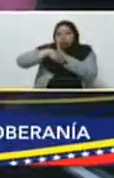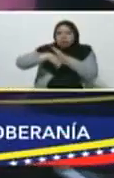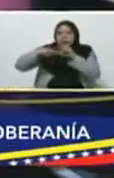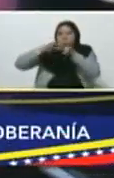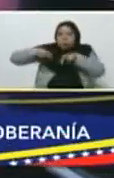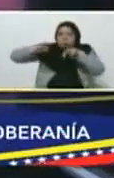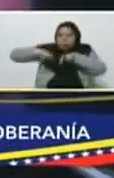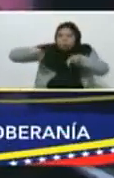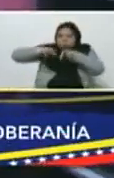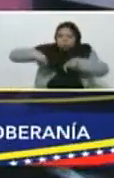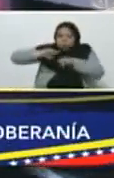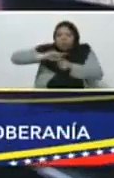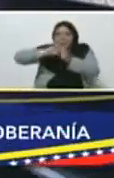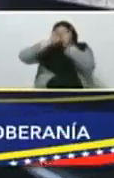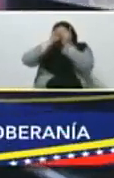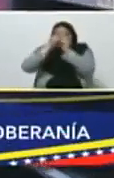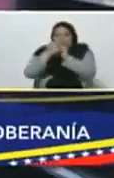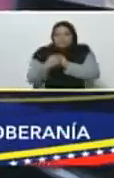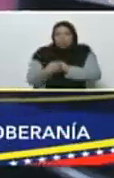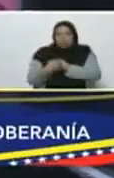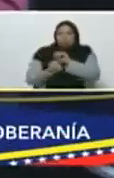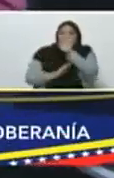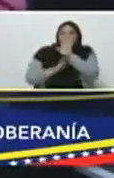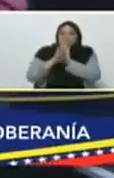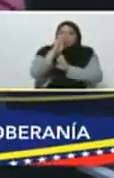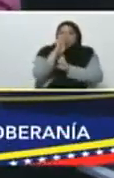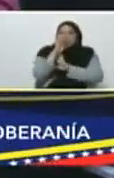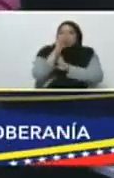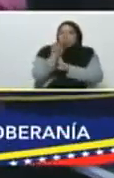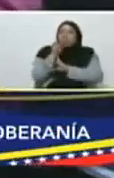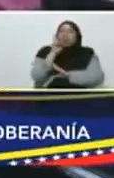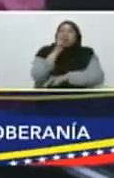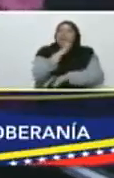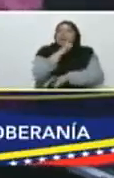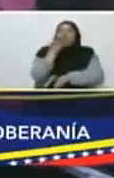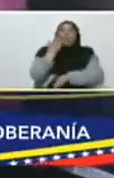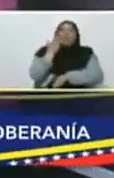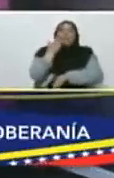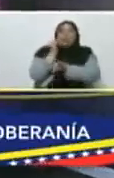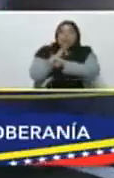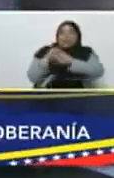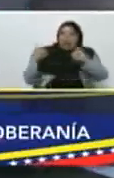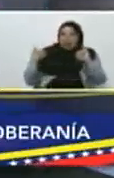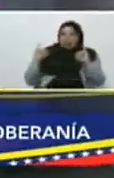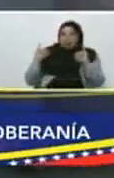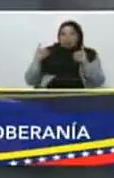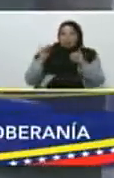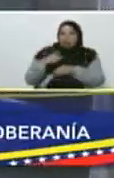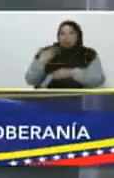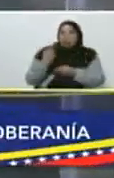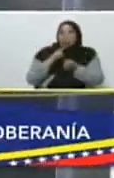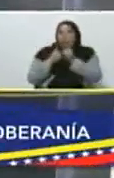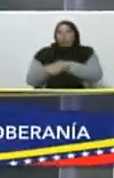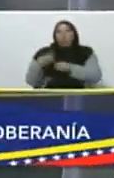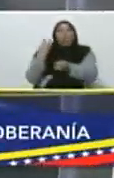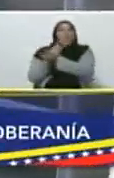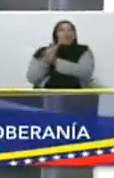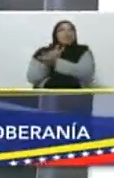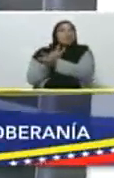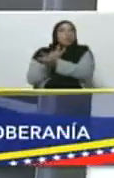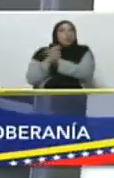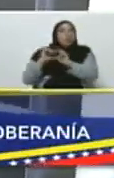podemos hacer, transformarlas y seguirlas creciendo. La célula madre de la cadera ya cultivada, se pueden regenerar huesos. Con